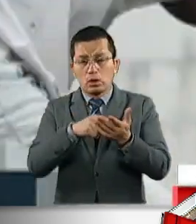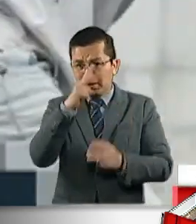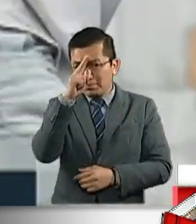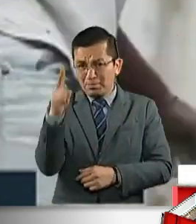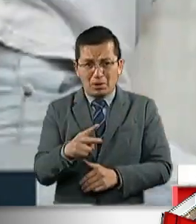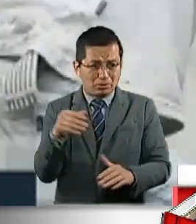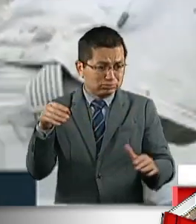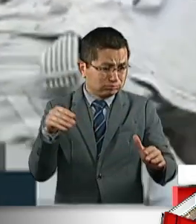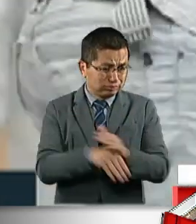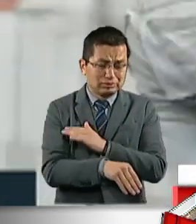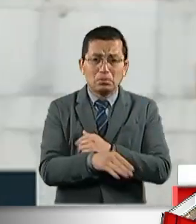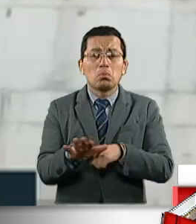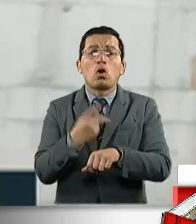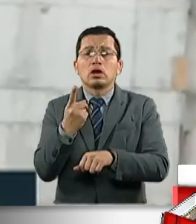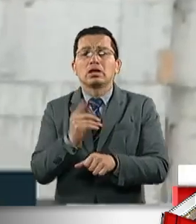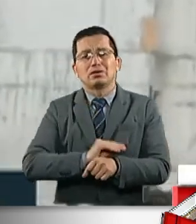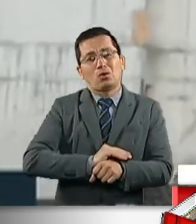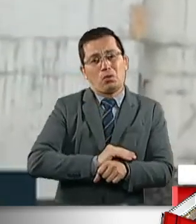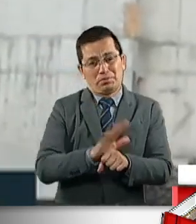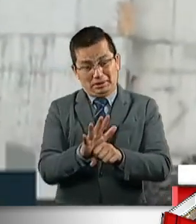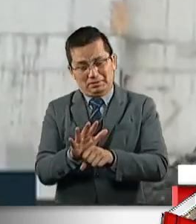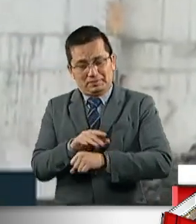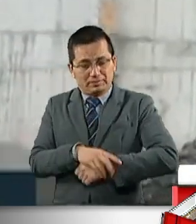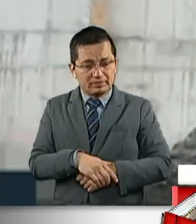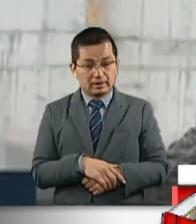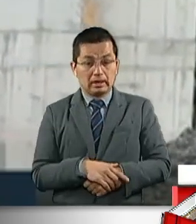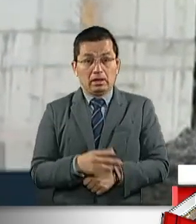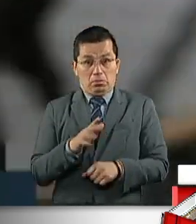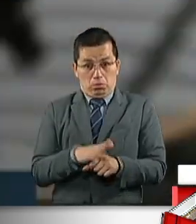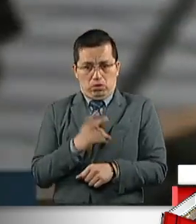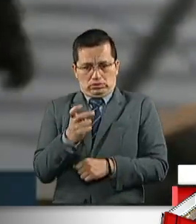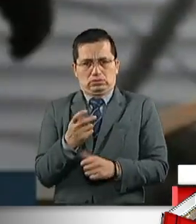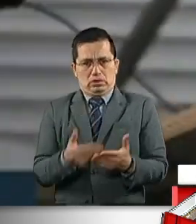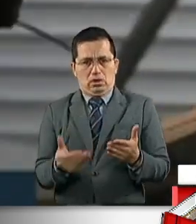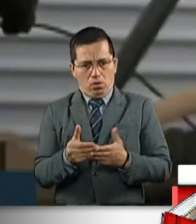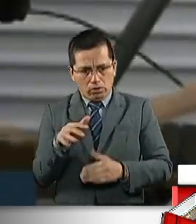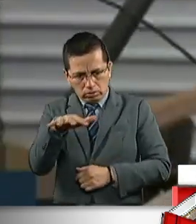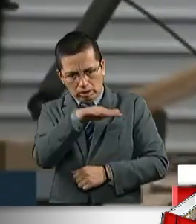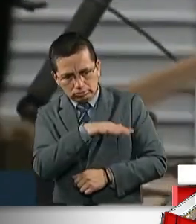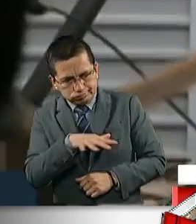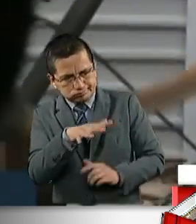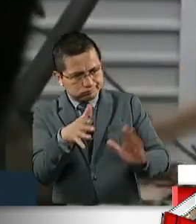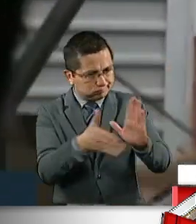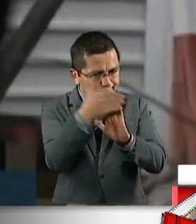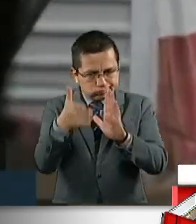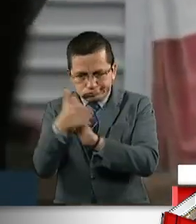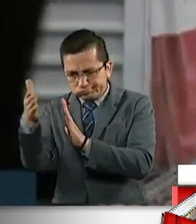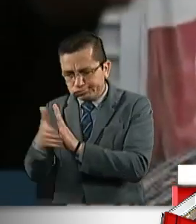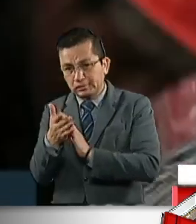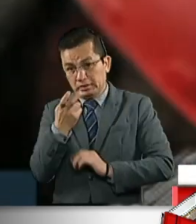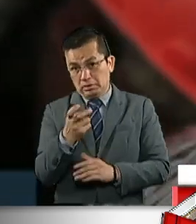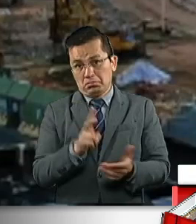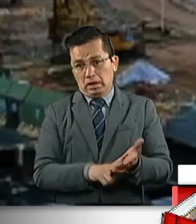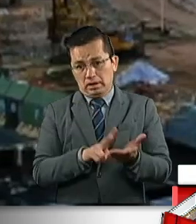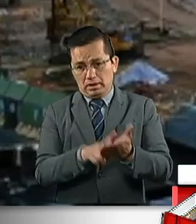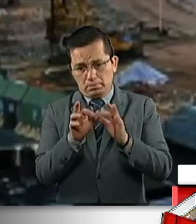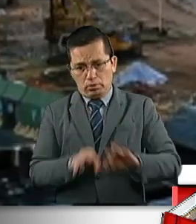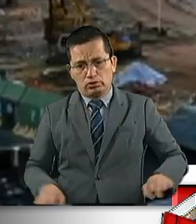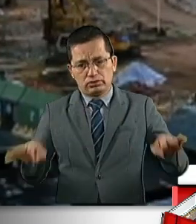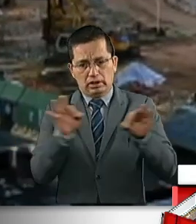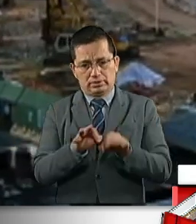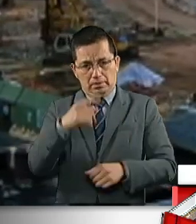que dejó la pandemia de COVID-19. Ante este panorama y por la importancia que tiene esta industria, que contribuye